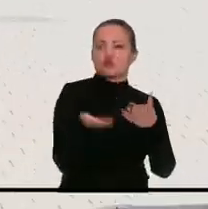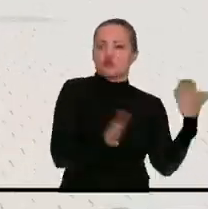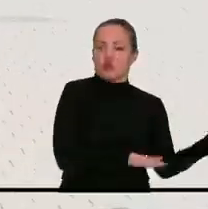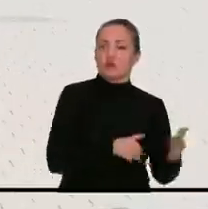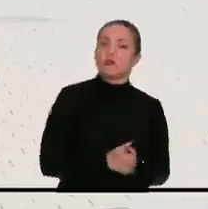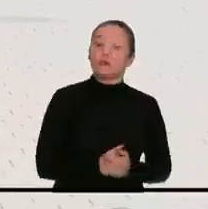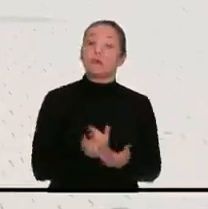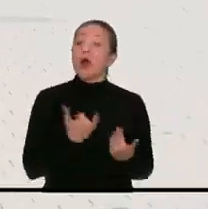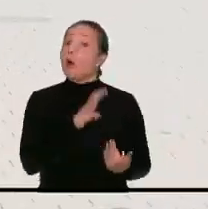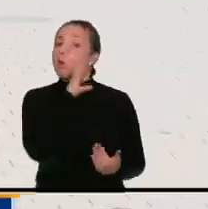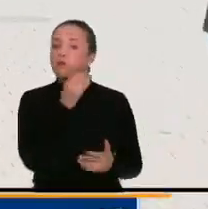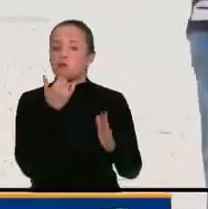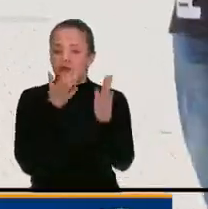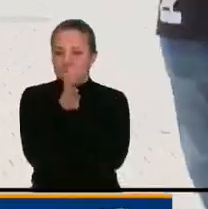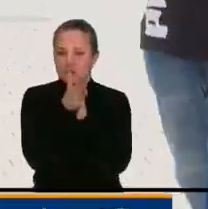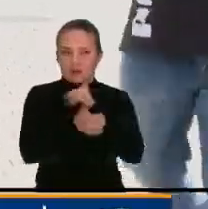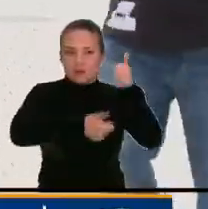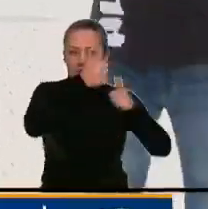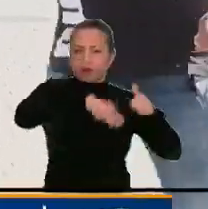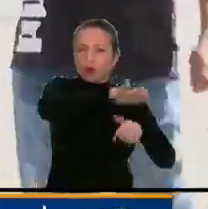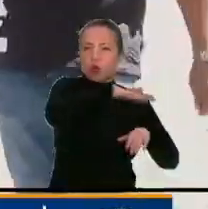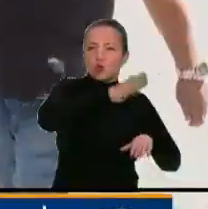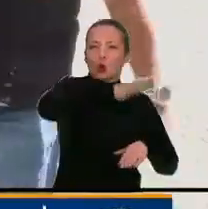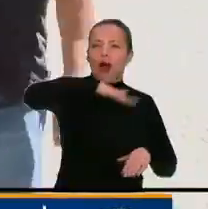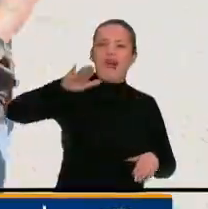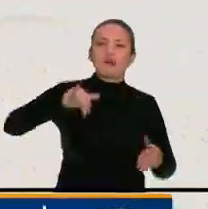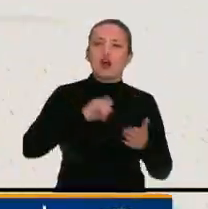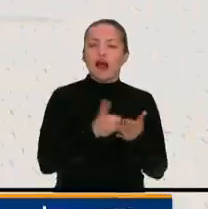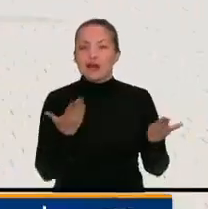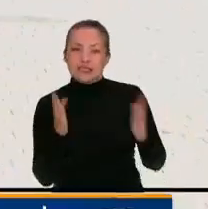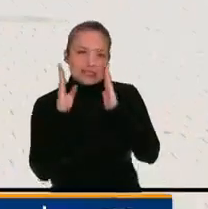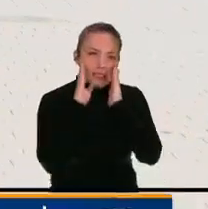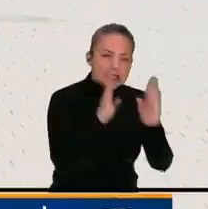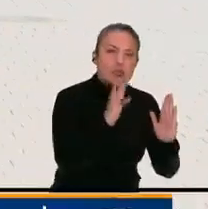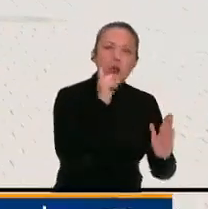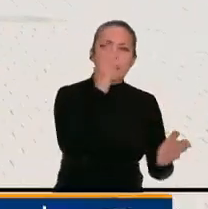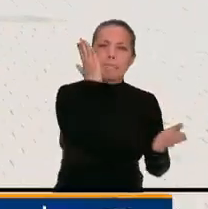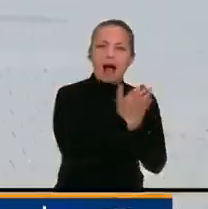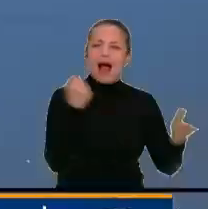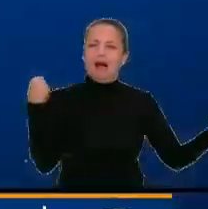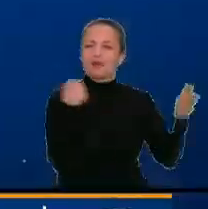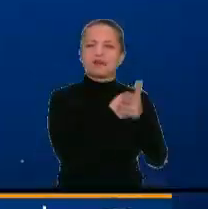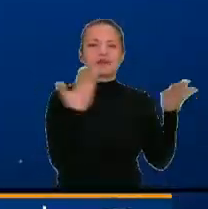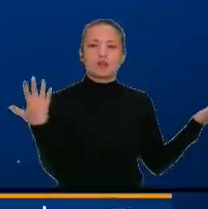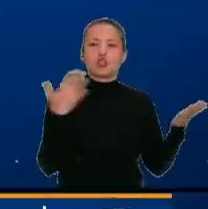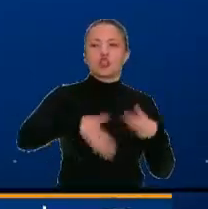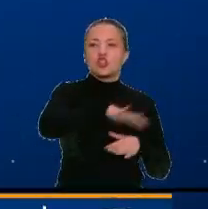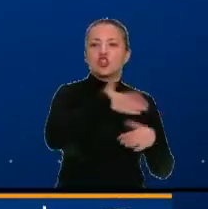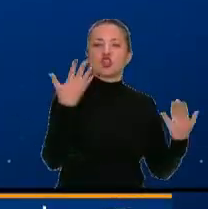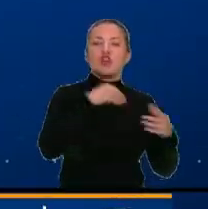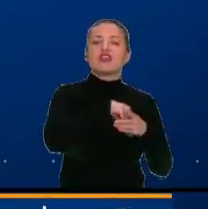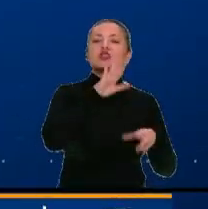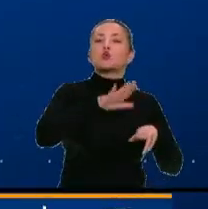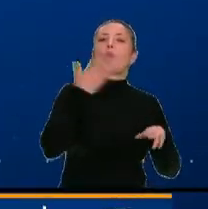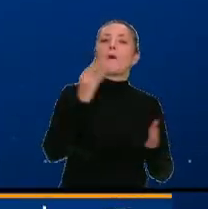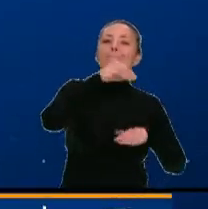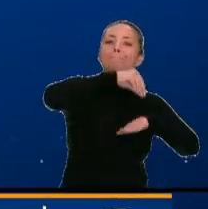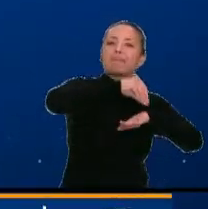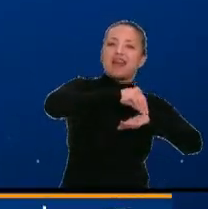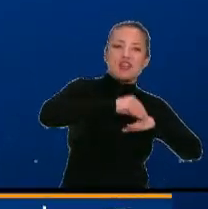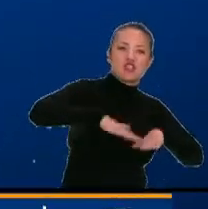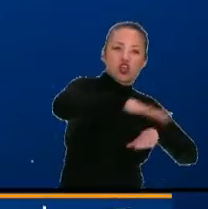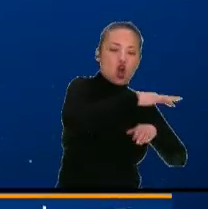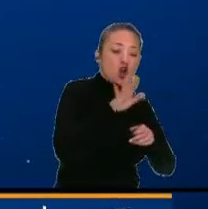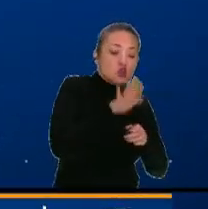A esta hora es noticia que las autoridades en Antioquia tratan de atender un grave accidente que se presentó en el municipio de Bello, área